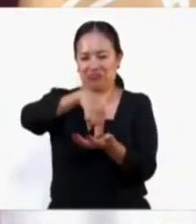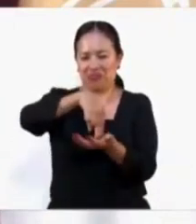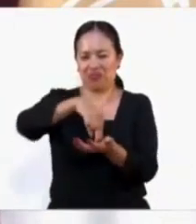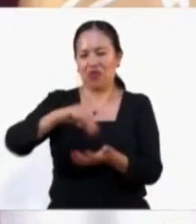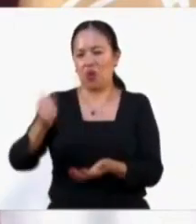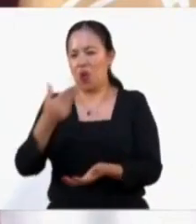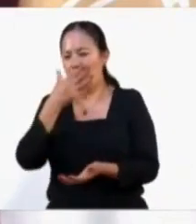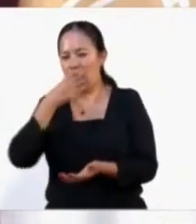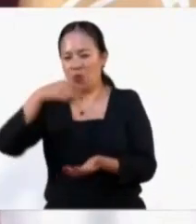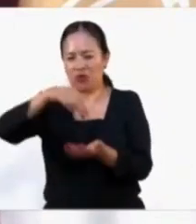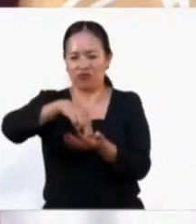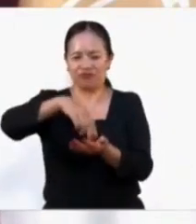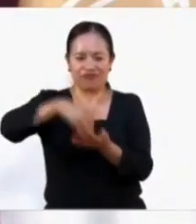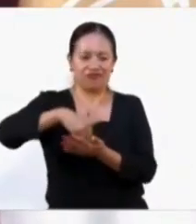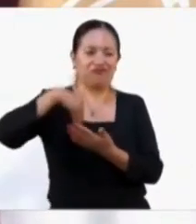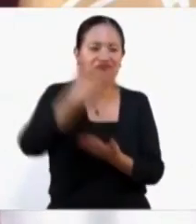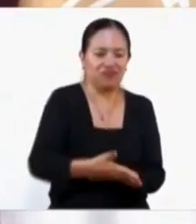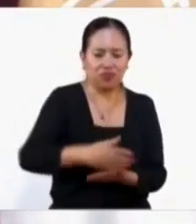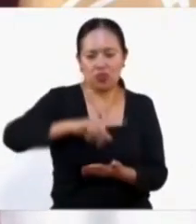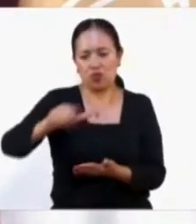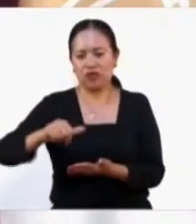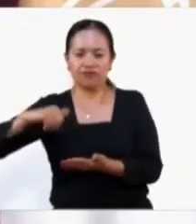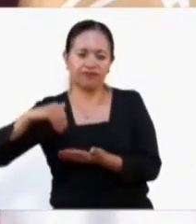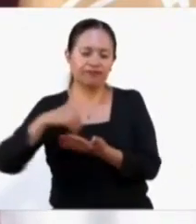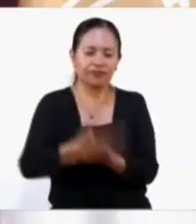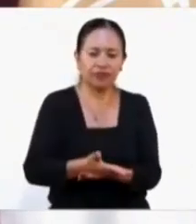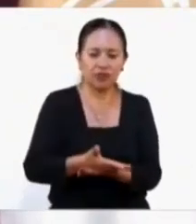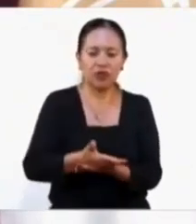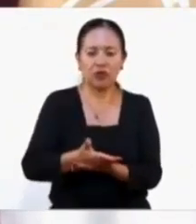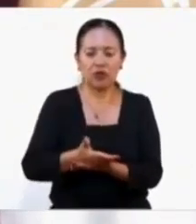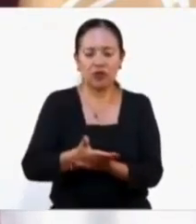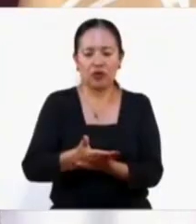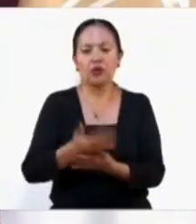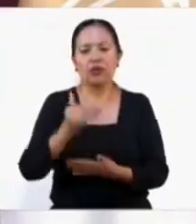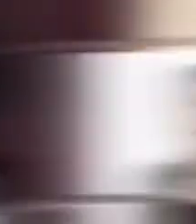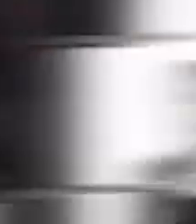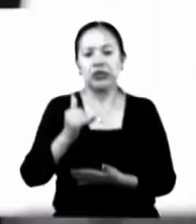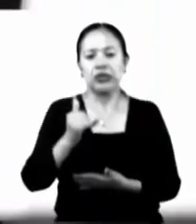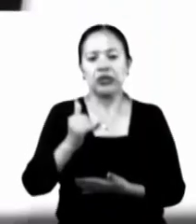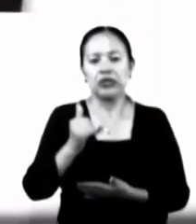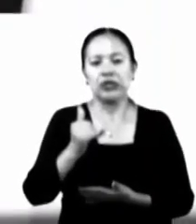mujer y luego se aventó. Y coincide con el testimonio del novio.